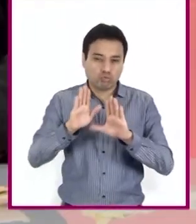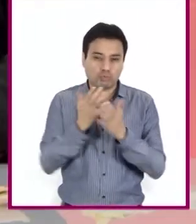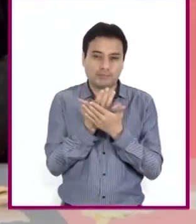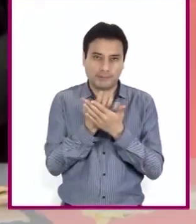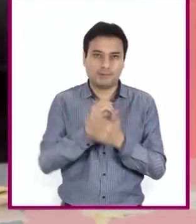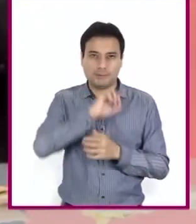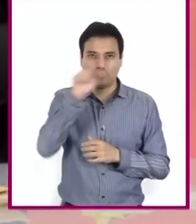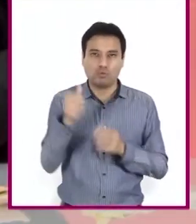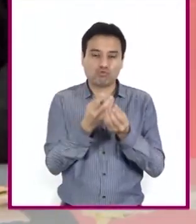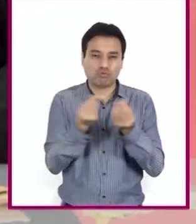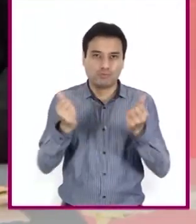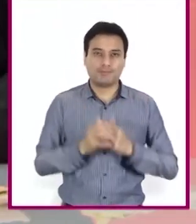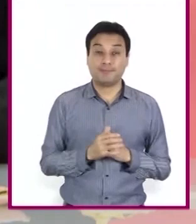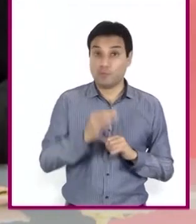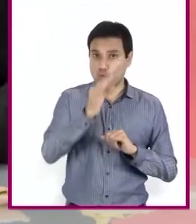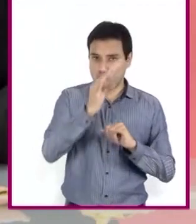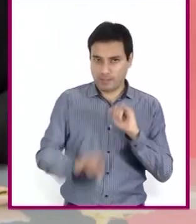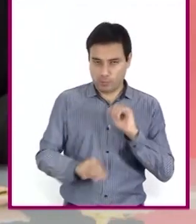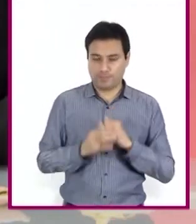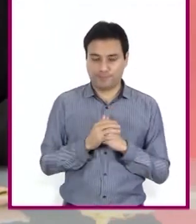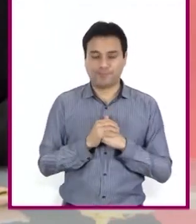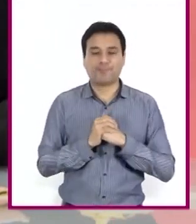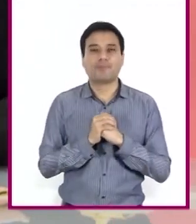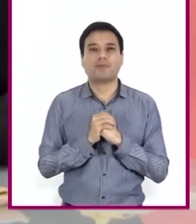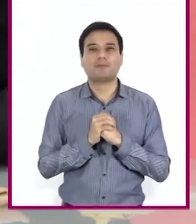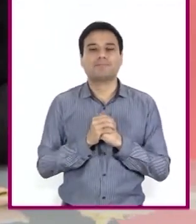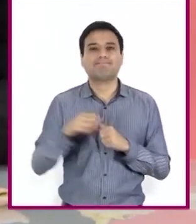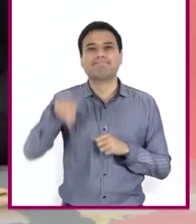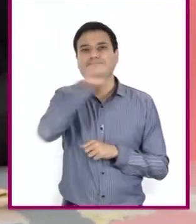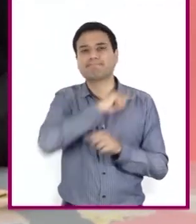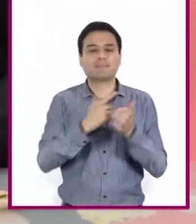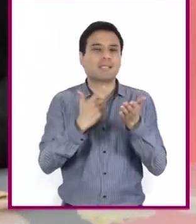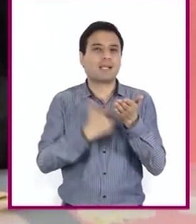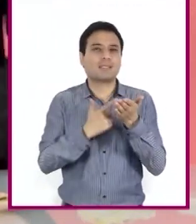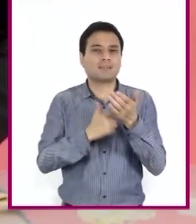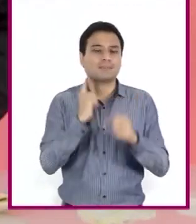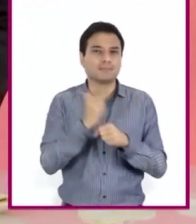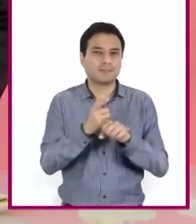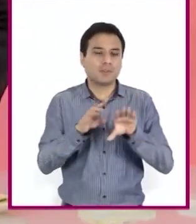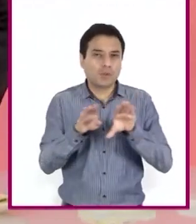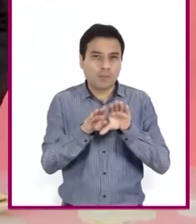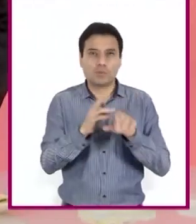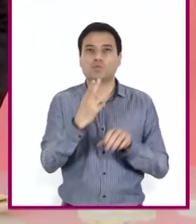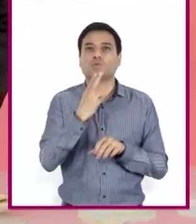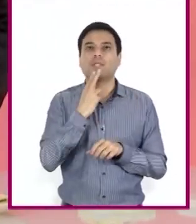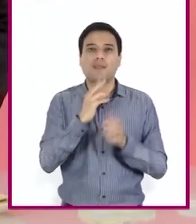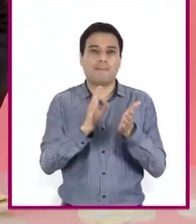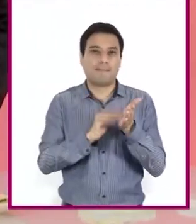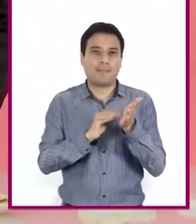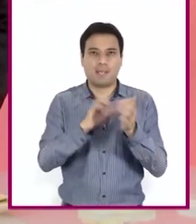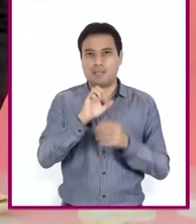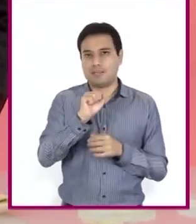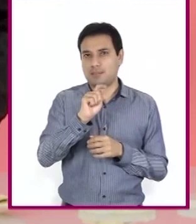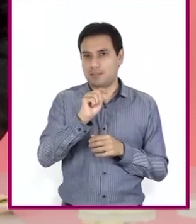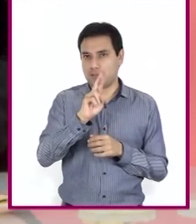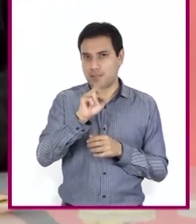esto. Por último, para identificar lípidos, usaremos papel estraza,